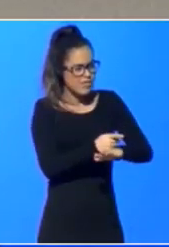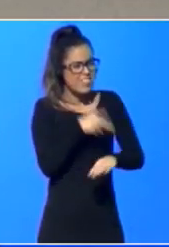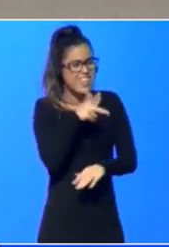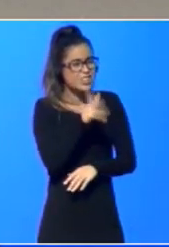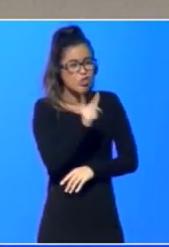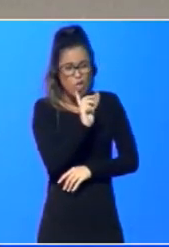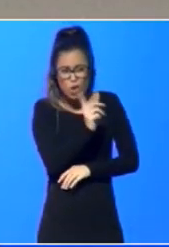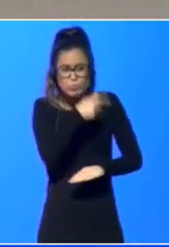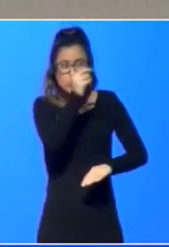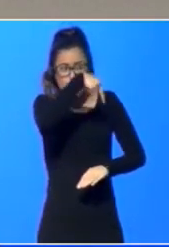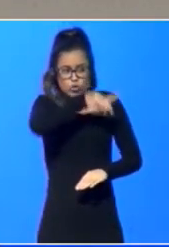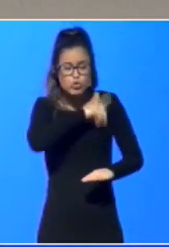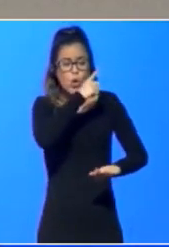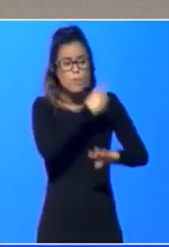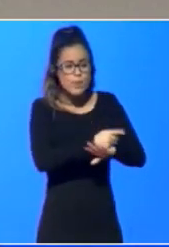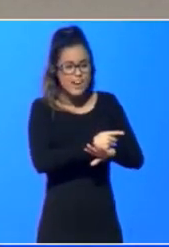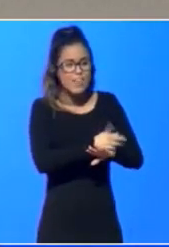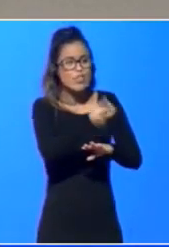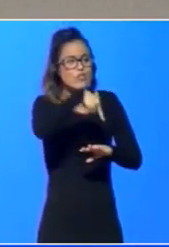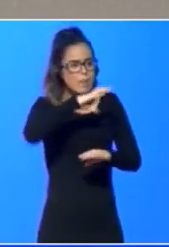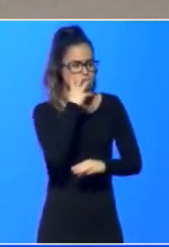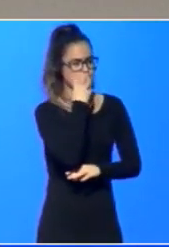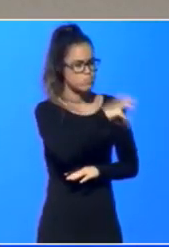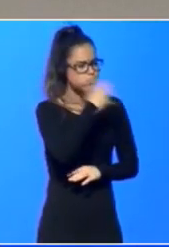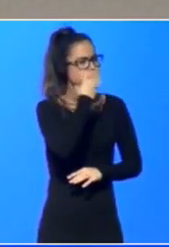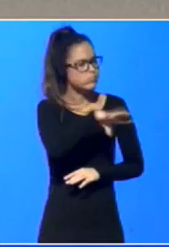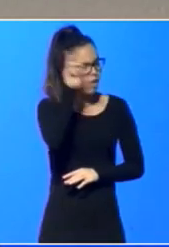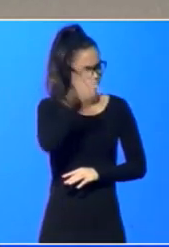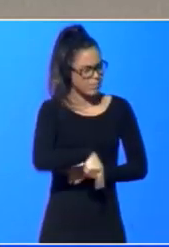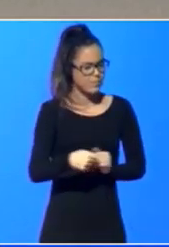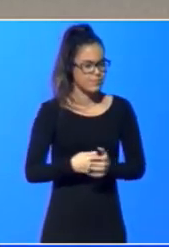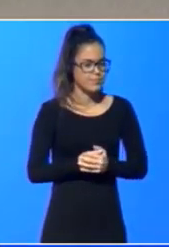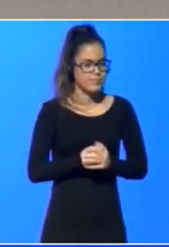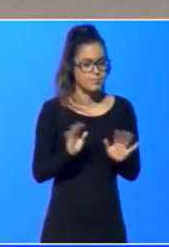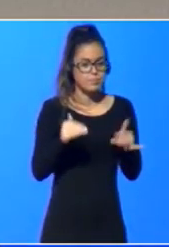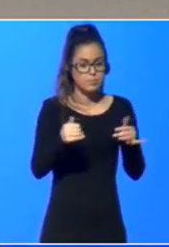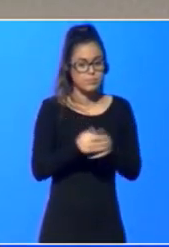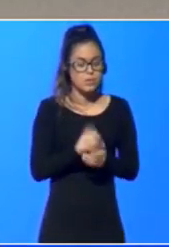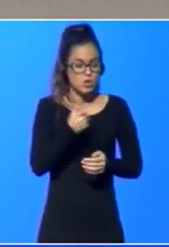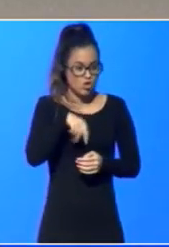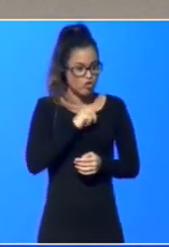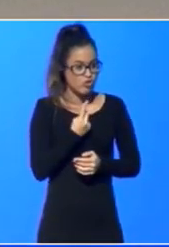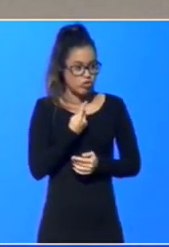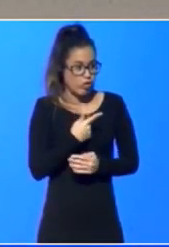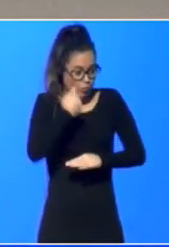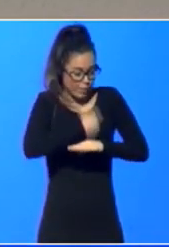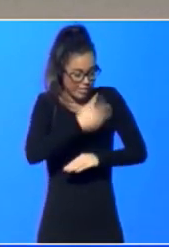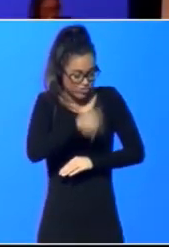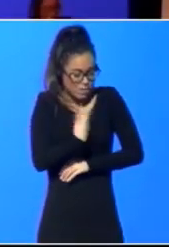obligación también de hacérnoslas llegar, ¿no? Y por lo tanto, nosotros tenemos la obligación de